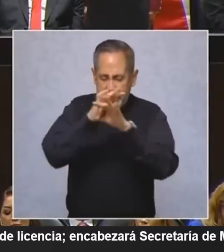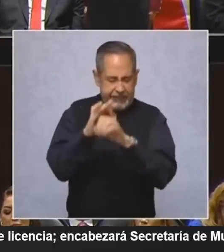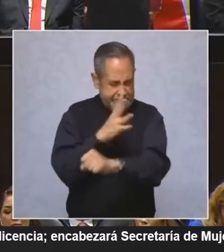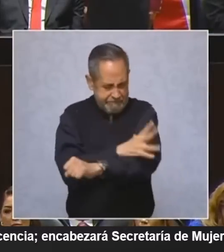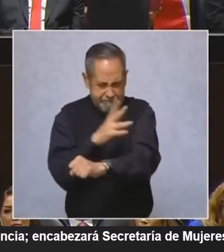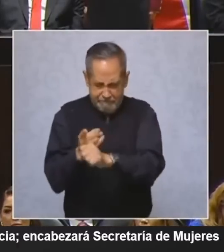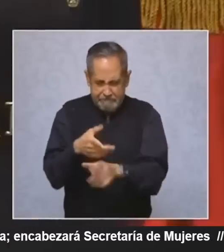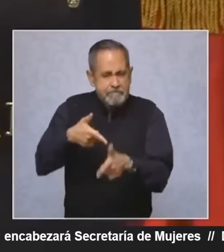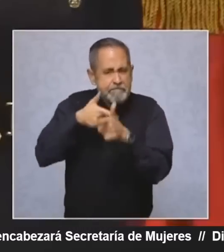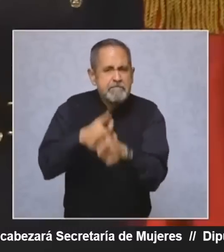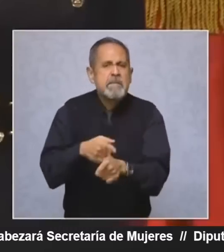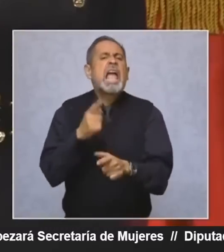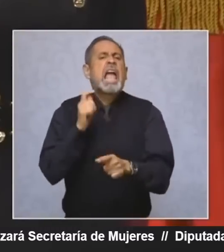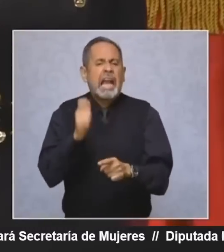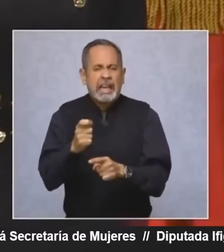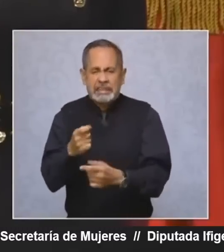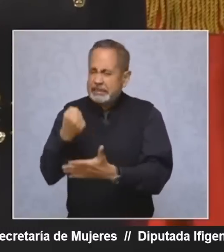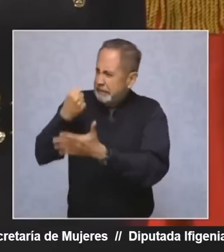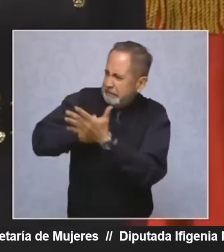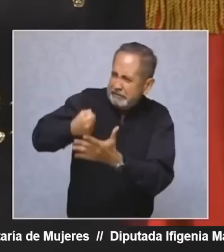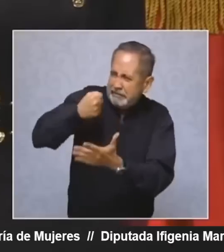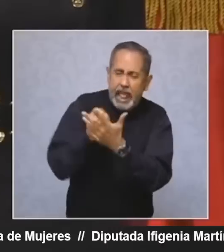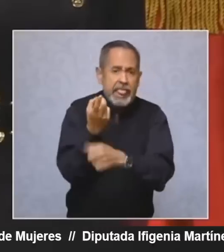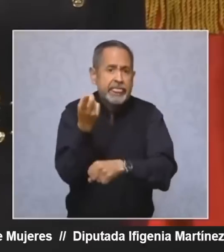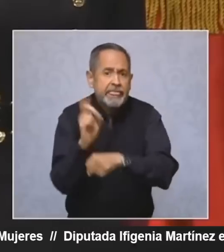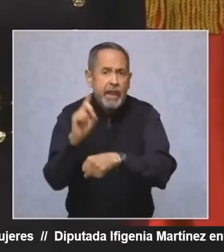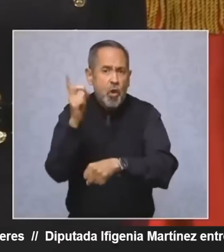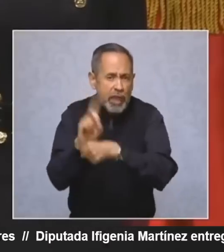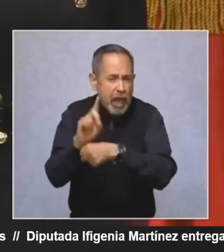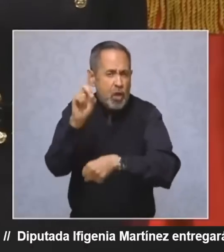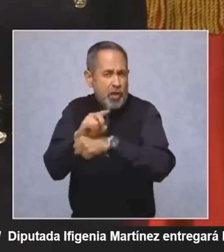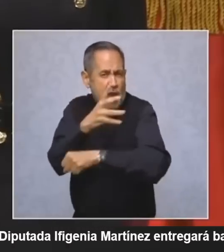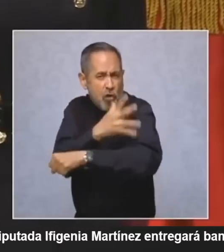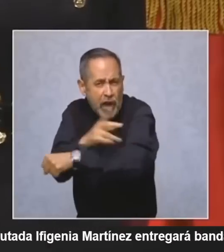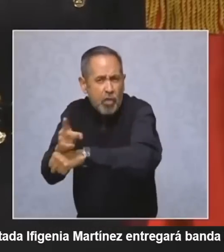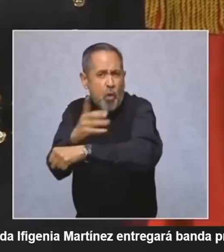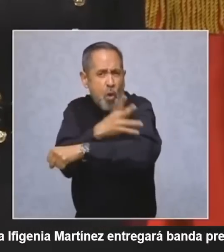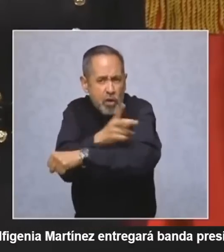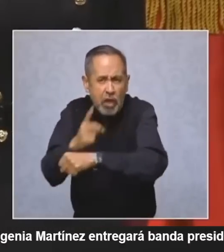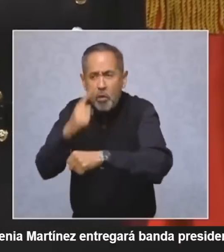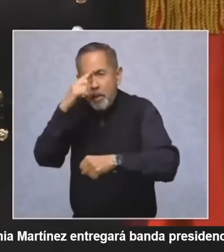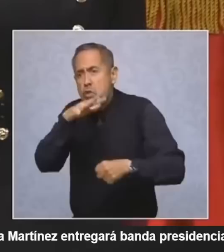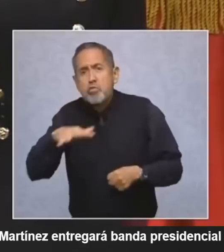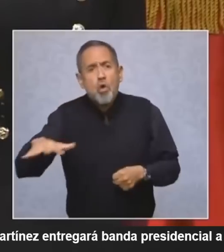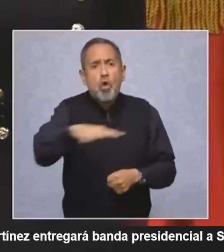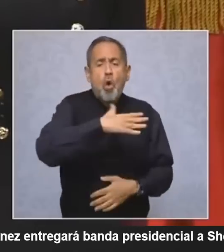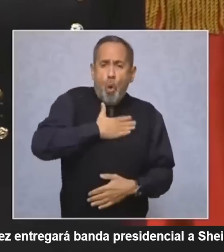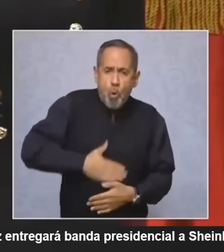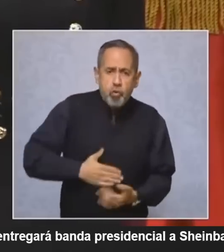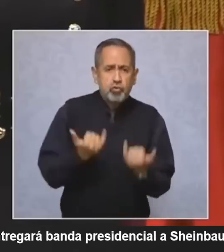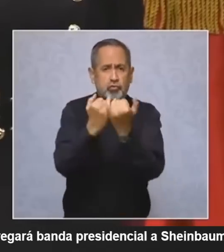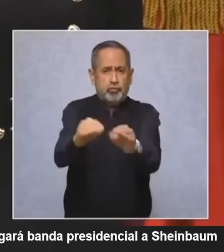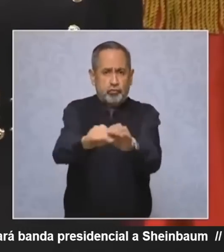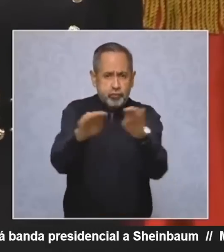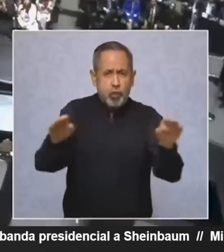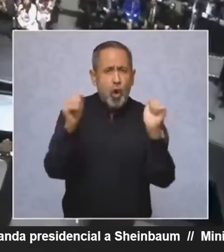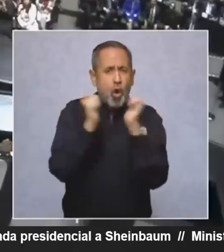mística, la de luchar con honradez todos los días por un México con justicia, democracia y